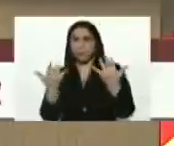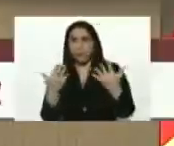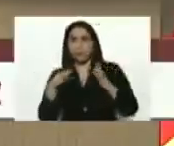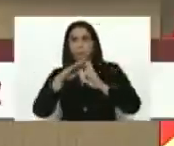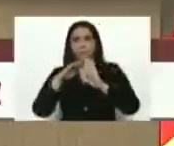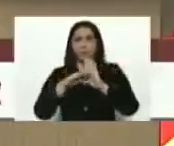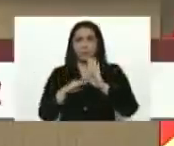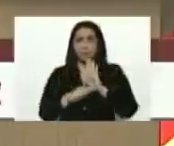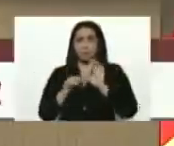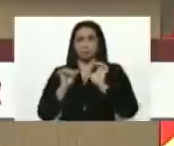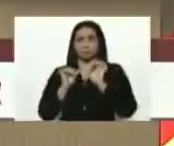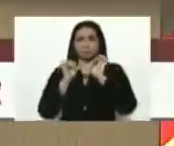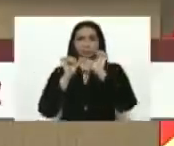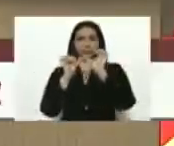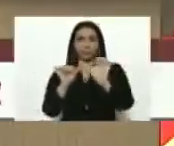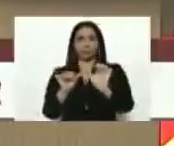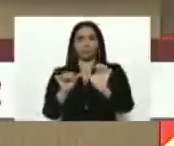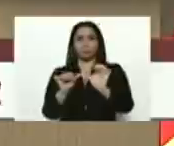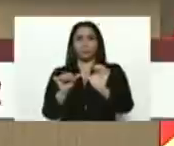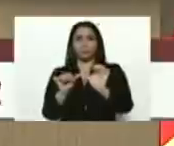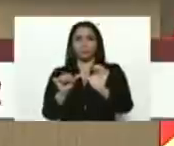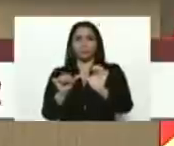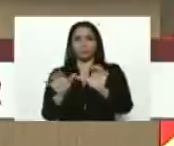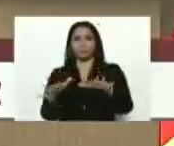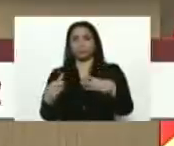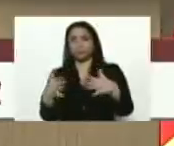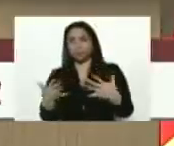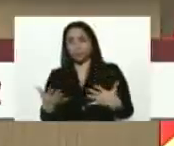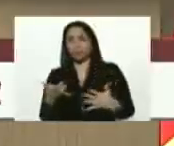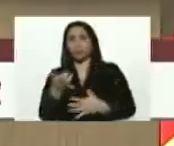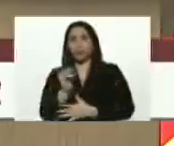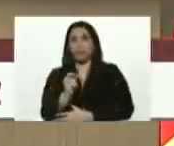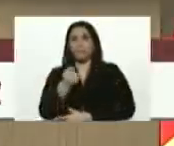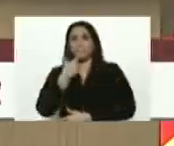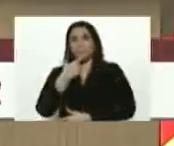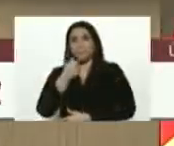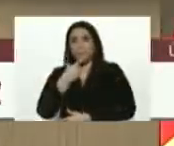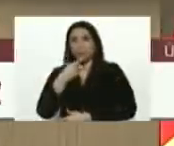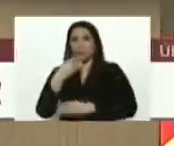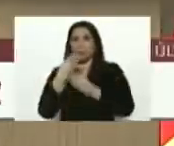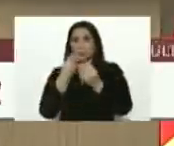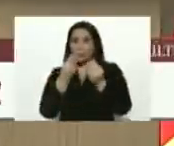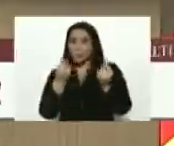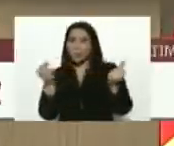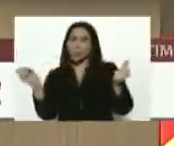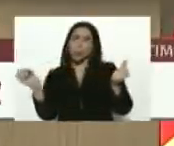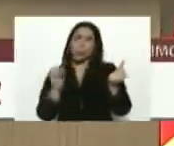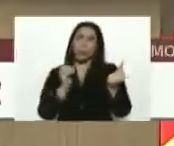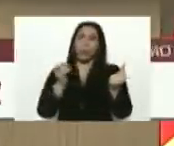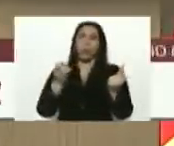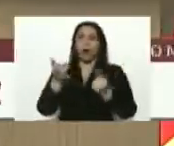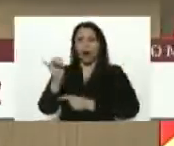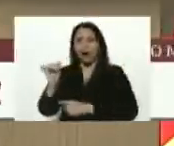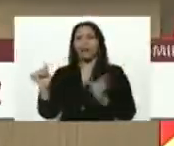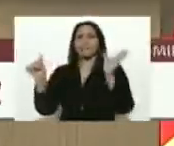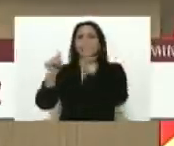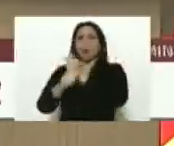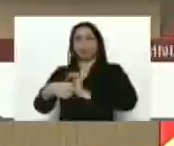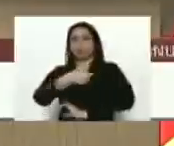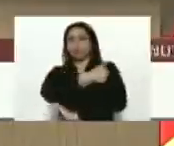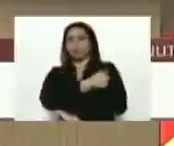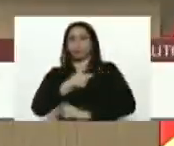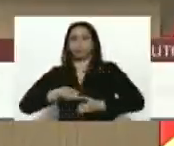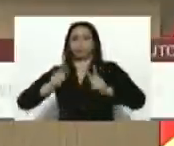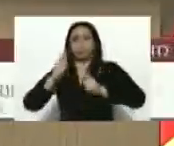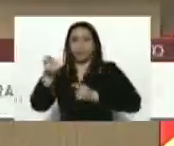que permanentemente, mientras aparezca un tratamiento curativo o aparezca una vacuna que permita un